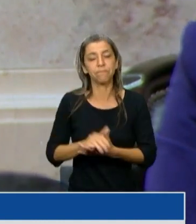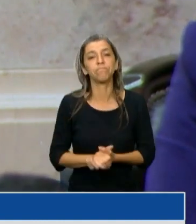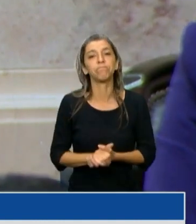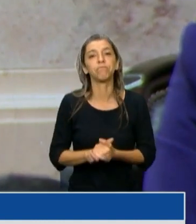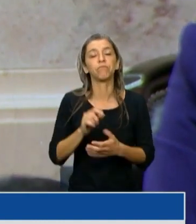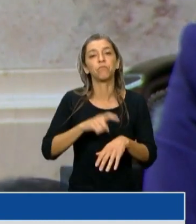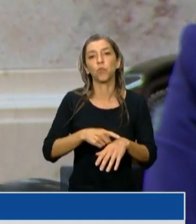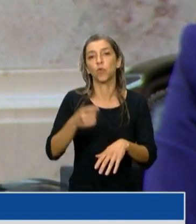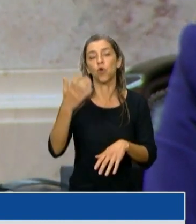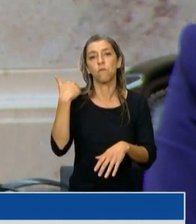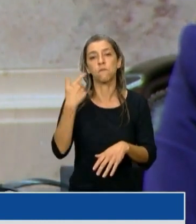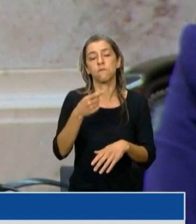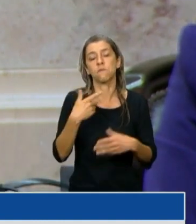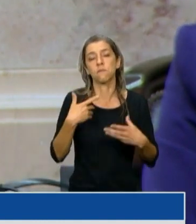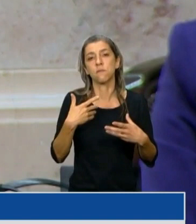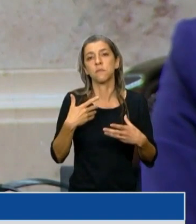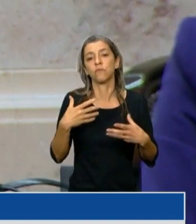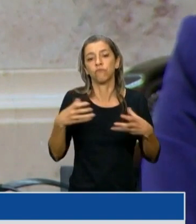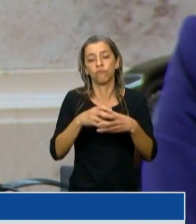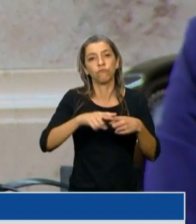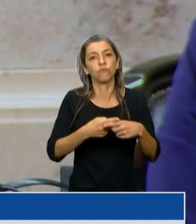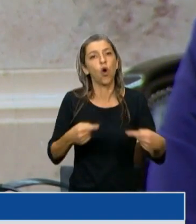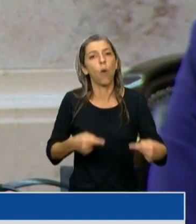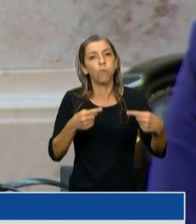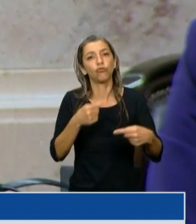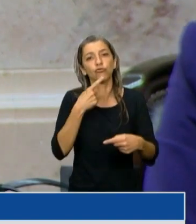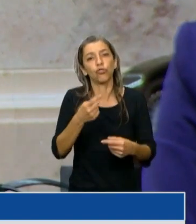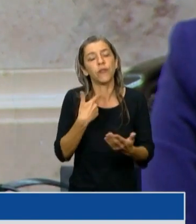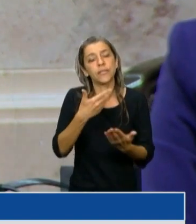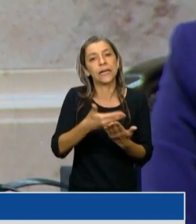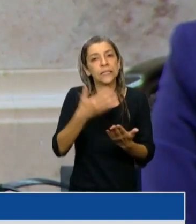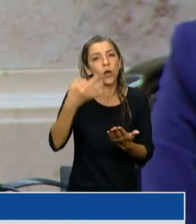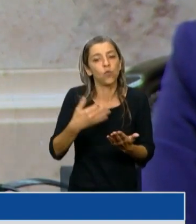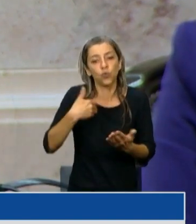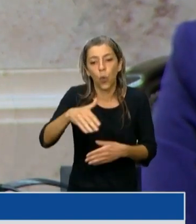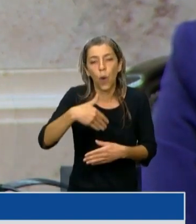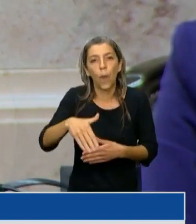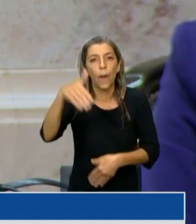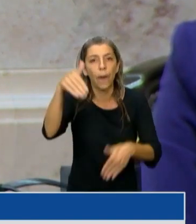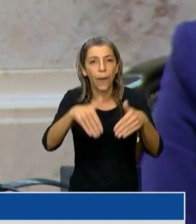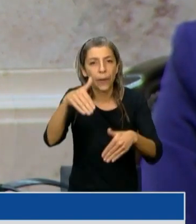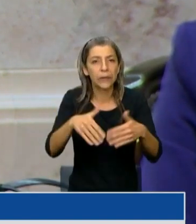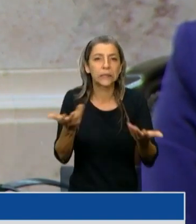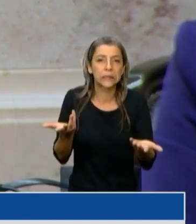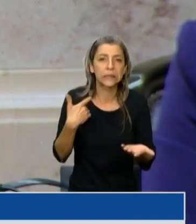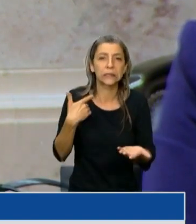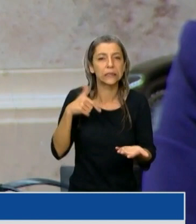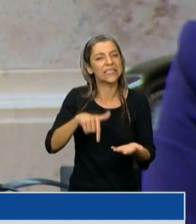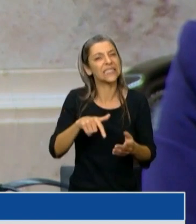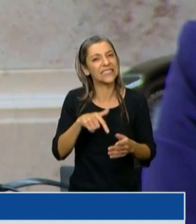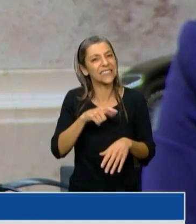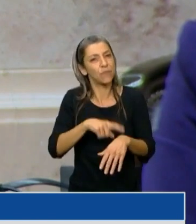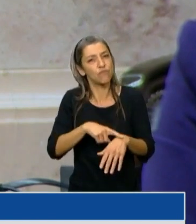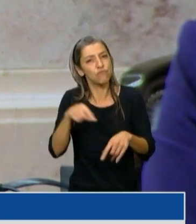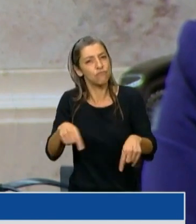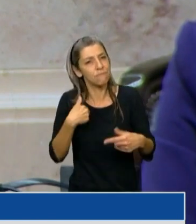primero planteaba en ese tiempo, si era oportuno en tiempos electorales discutir estos temas, y